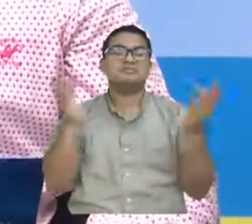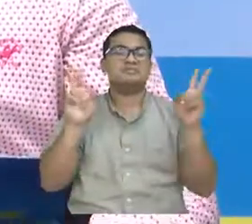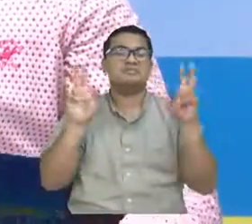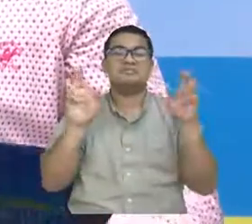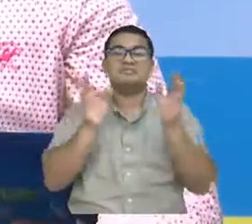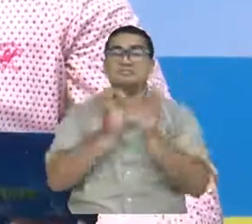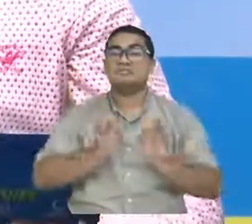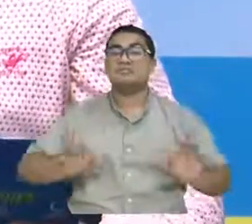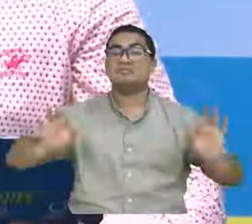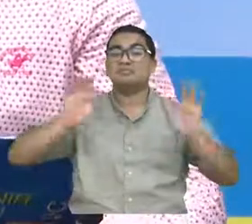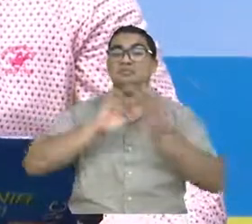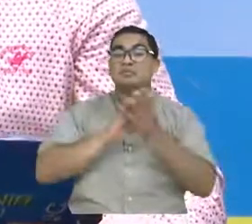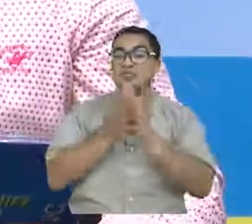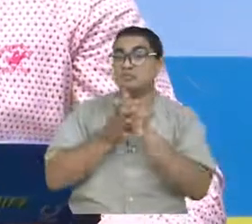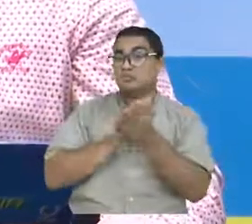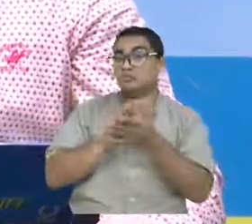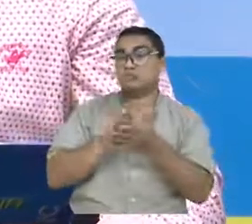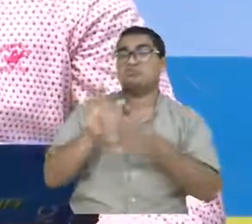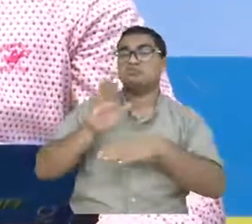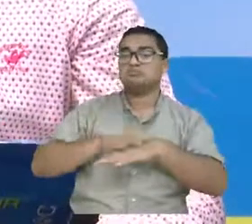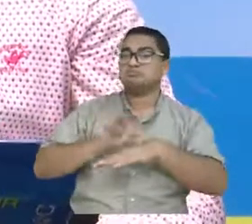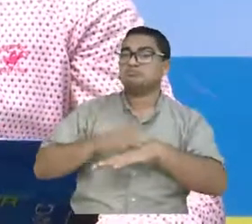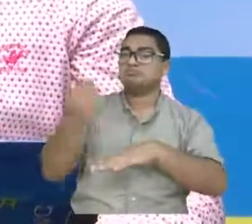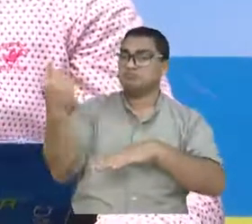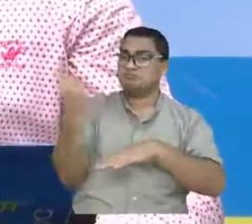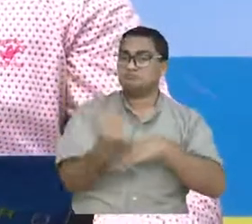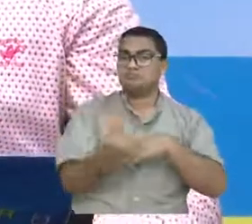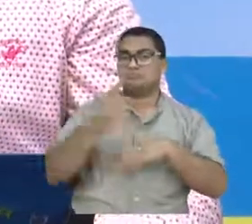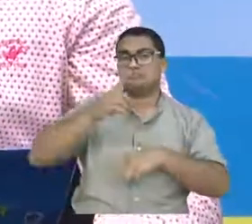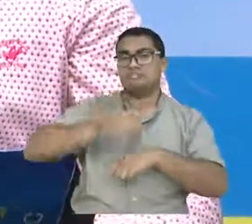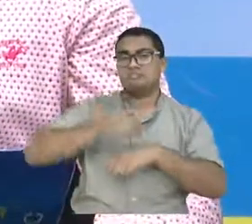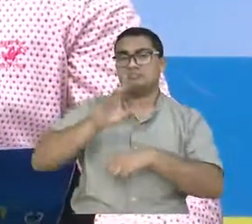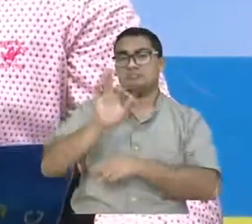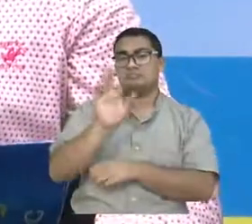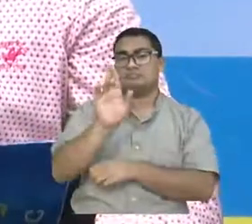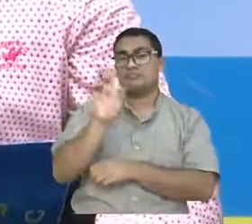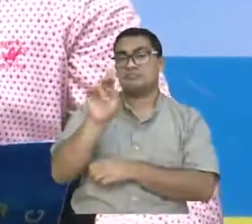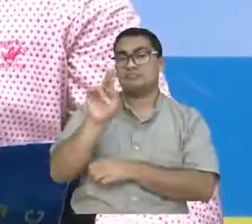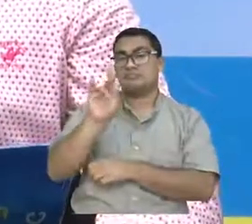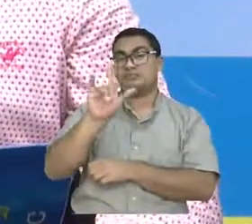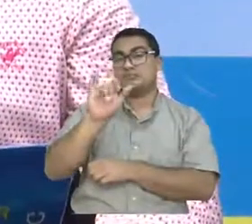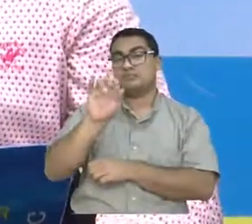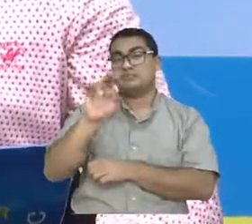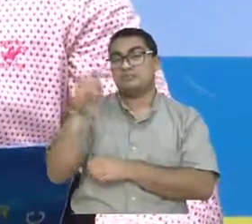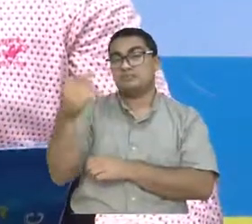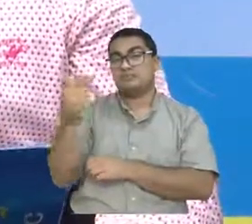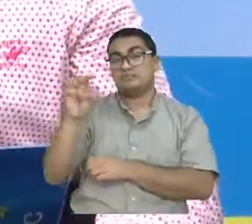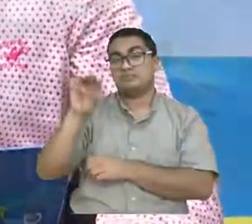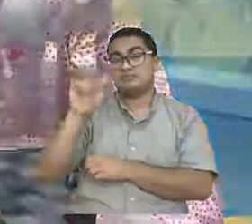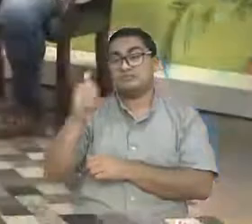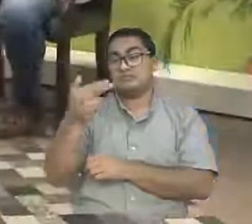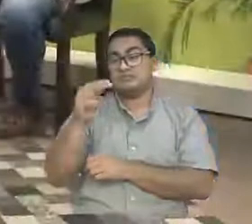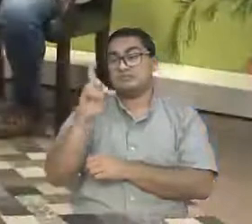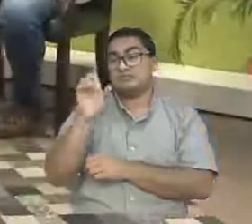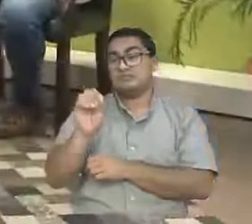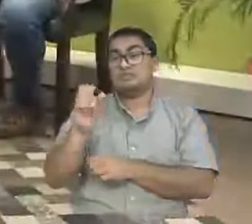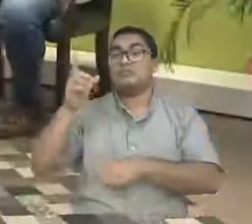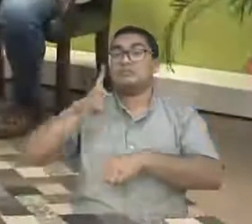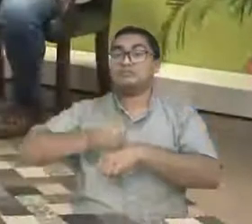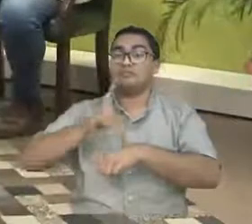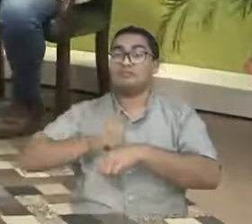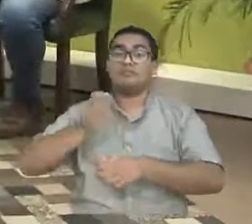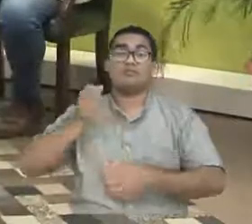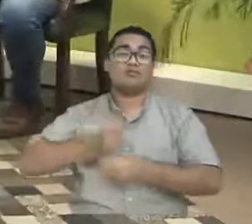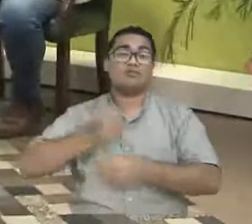como invitado al doctor Franklin Machado, quien es médico general del Centro de Salud Vía Libertad, ubicado